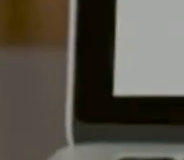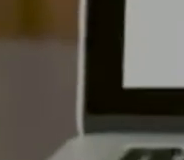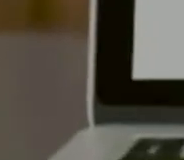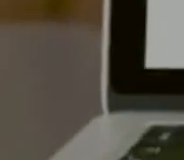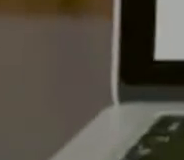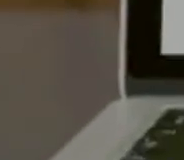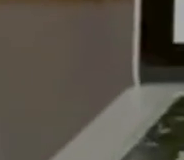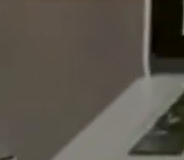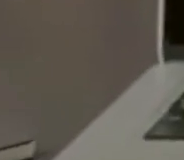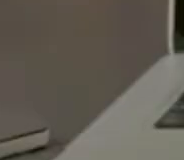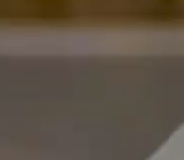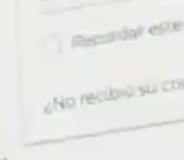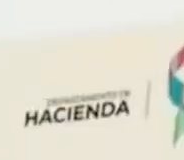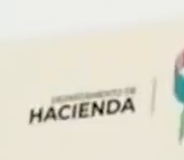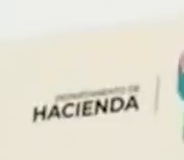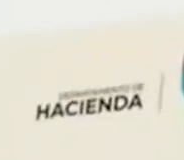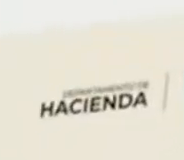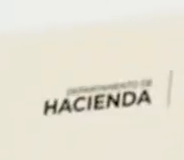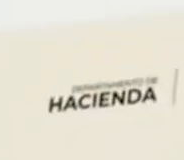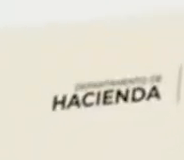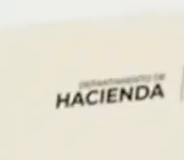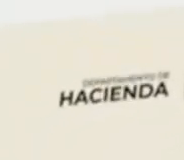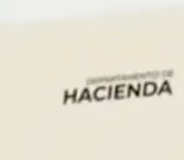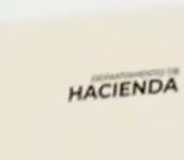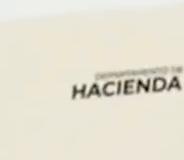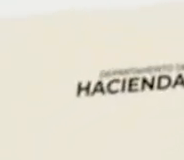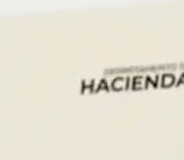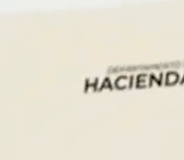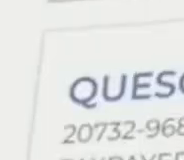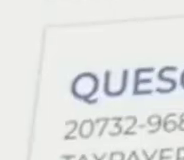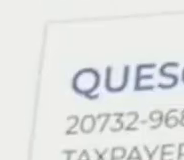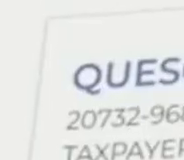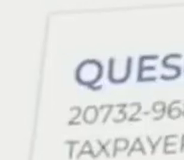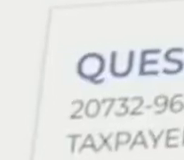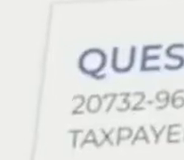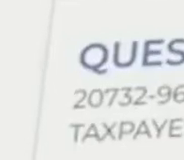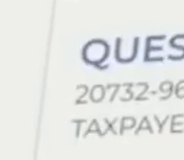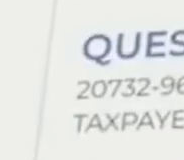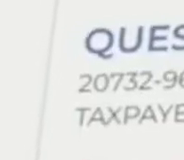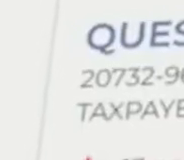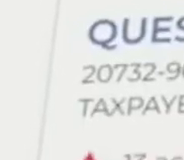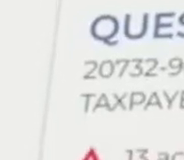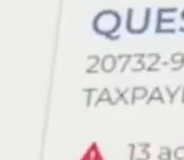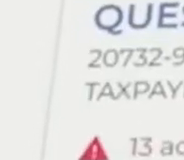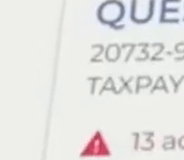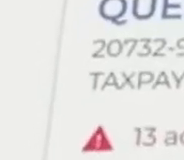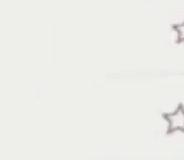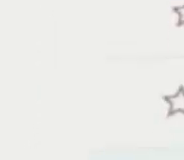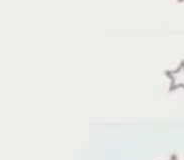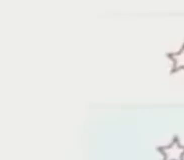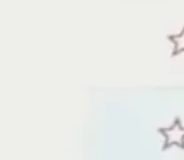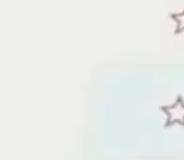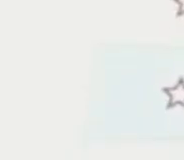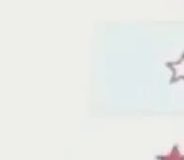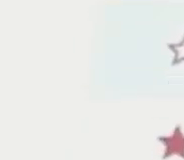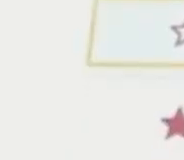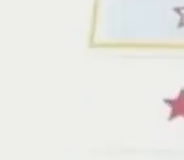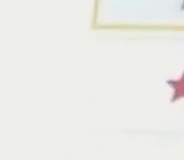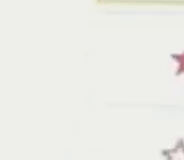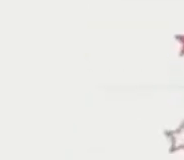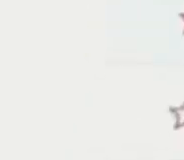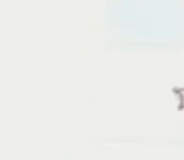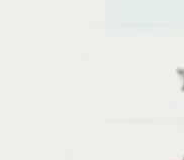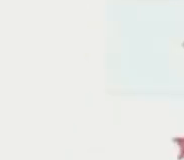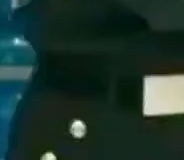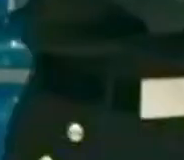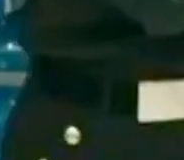del usuario. Y además, una nueva opción para que los representantes puedan crear su lista de clientes favoritos, facilitando su